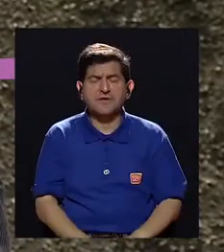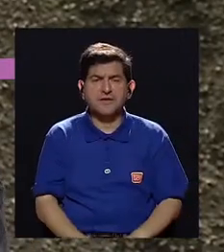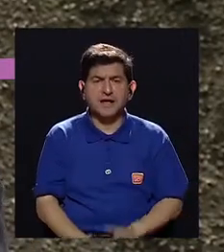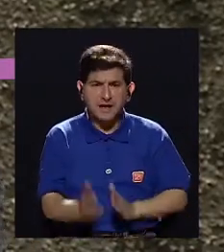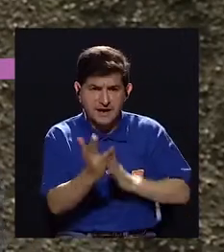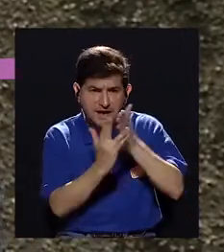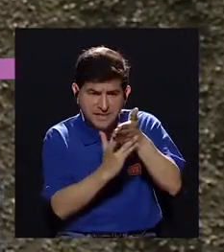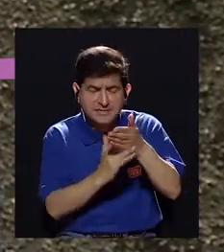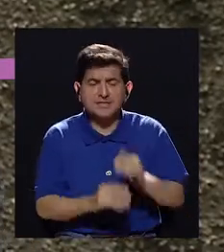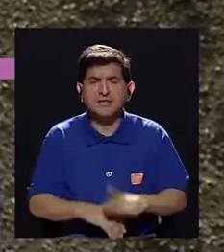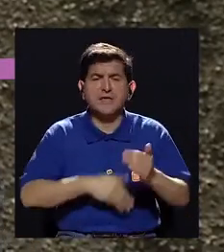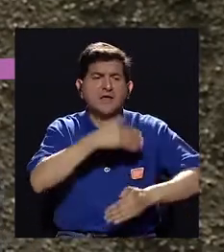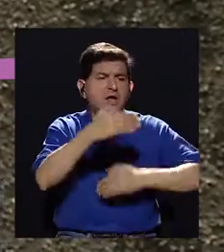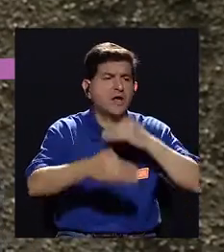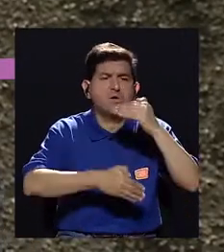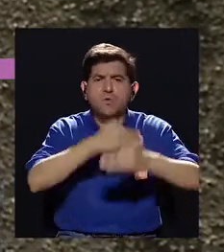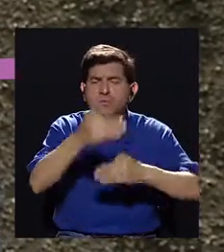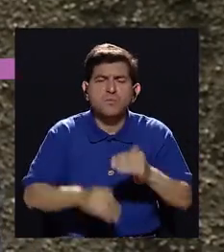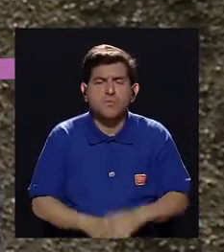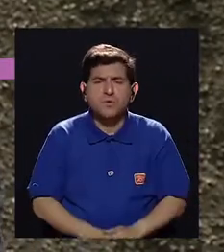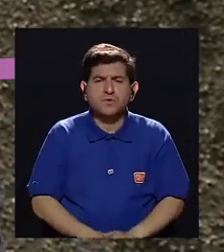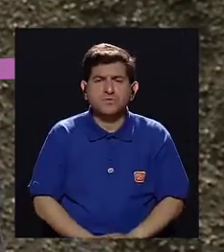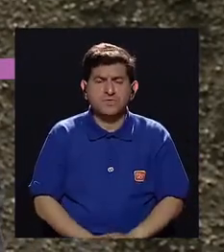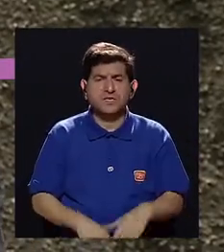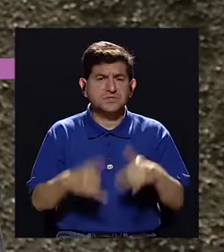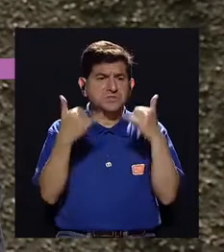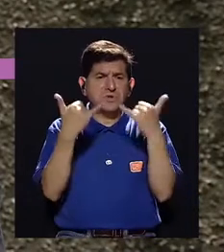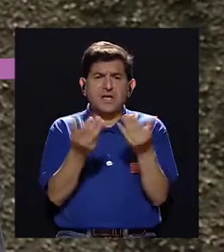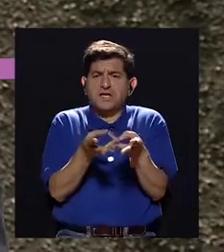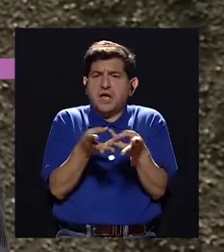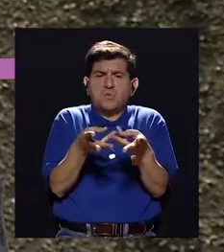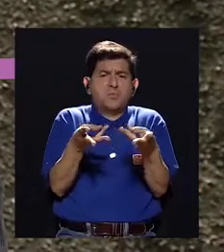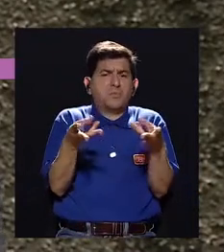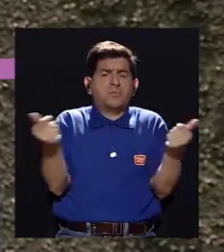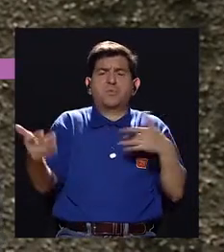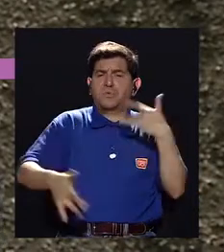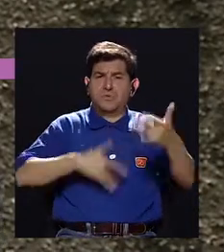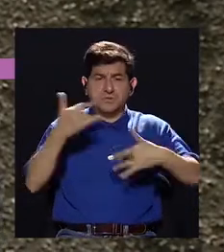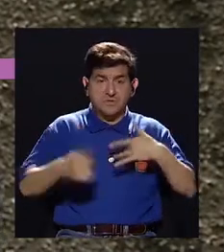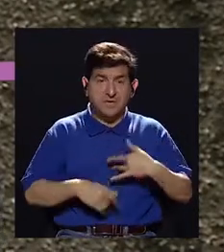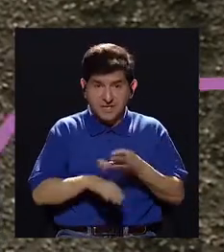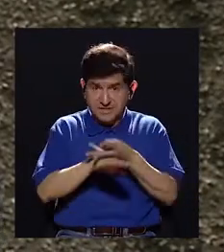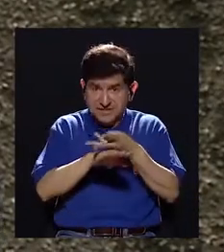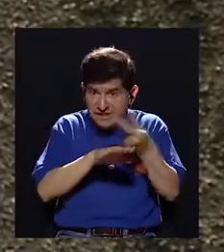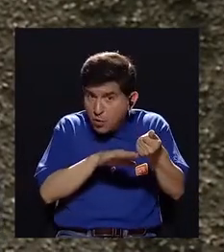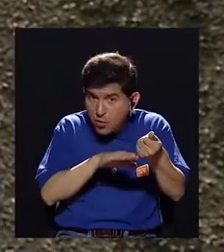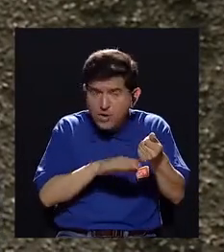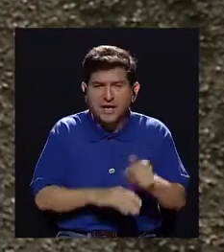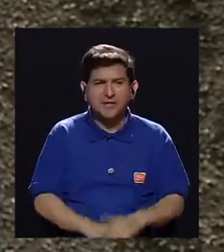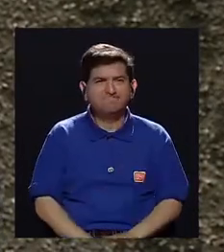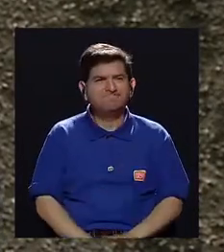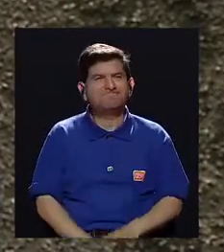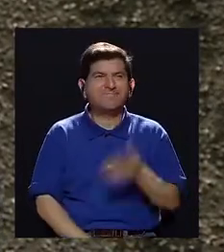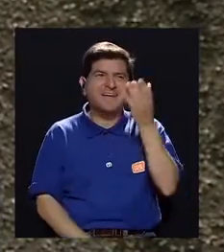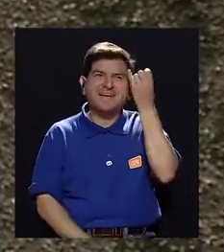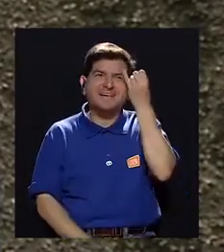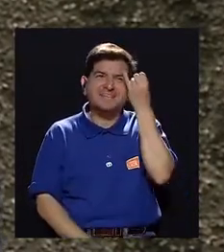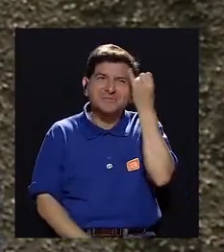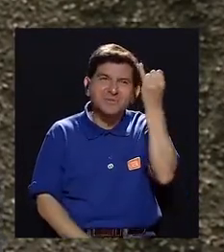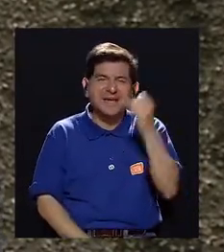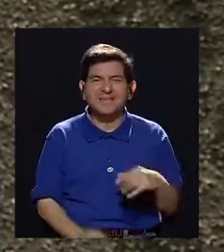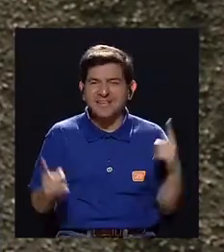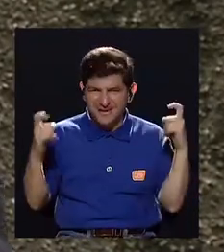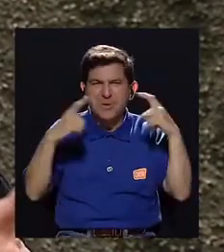entrando en lo que nosotros llamamos remisión, que es que desaparecen los síntomas. Como que se cura. Es un concepto